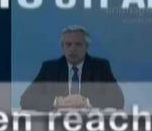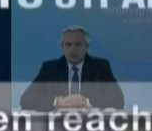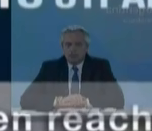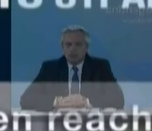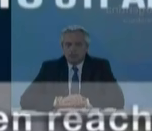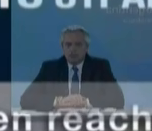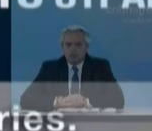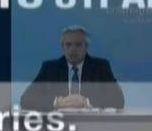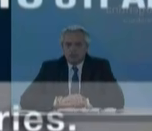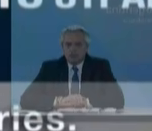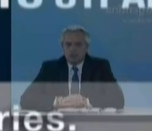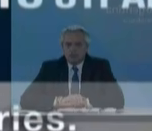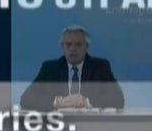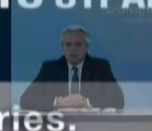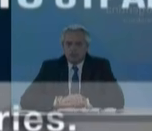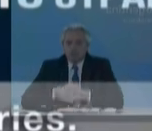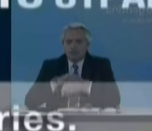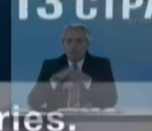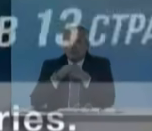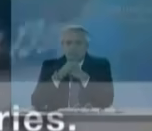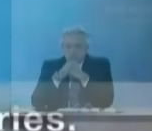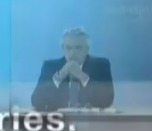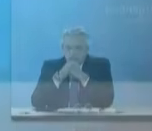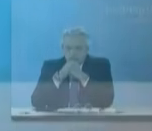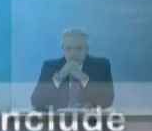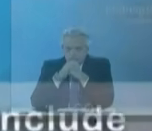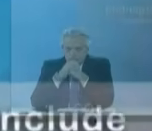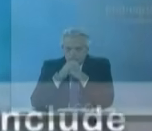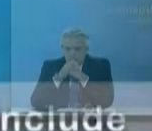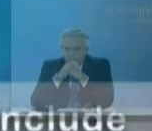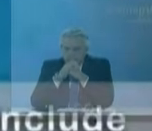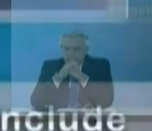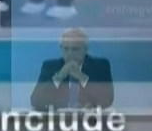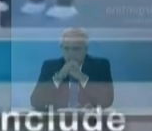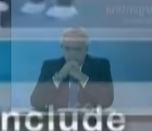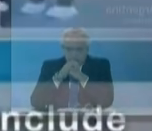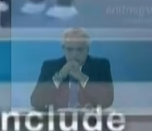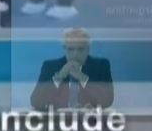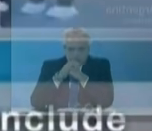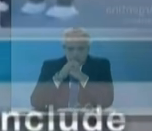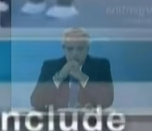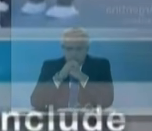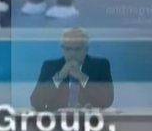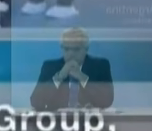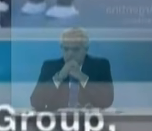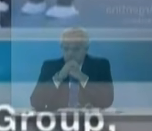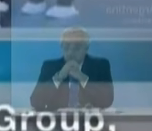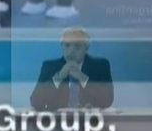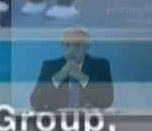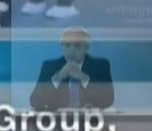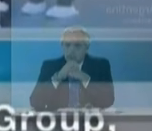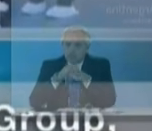hemos concluido acuerdo de más saben de 20 productores en muchos países en india